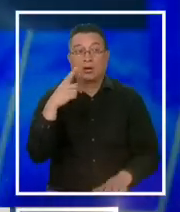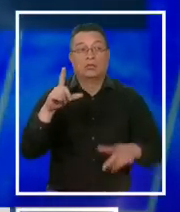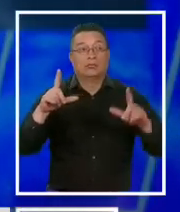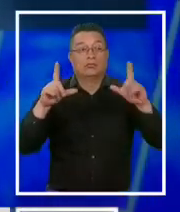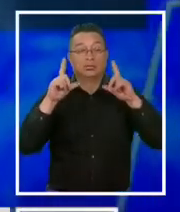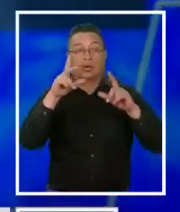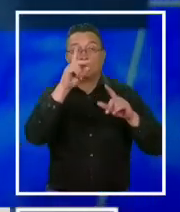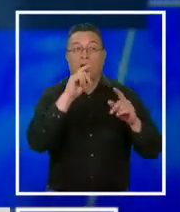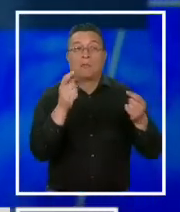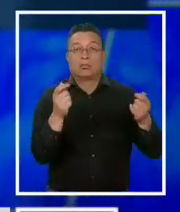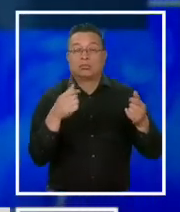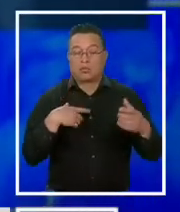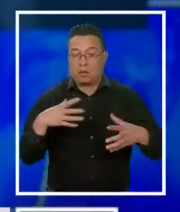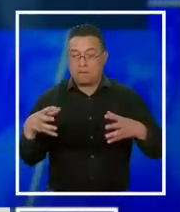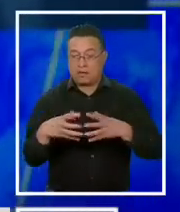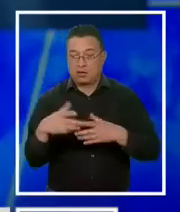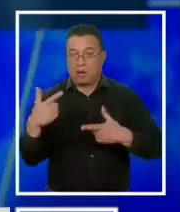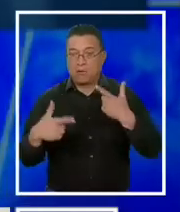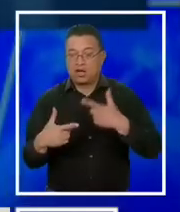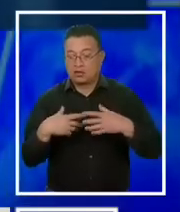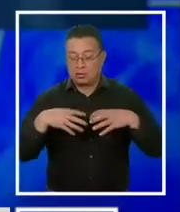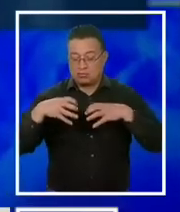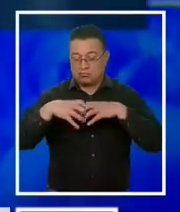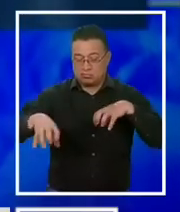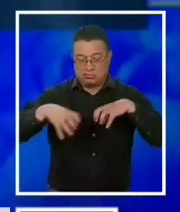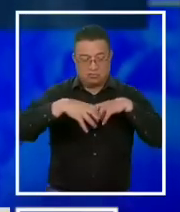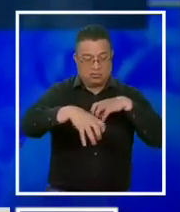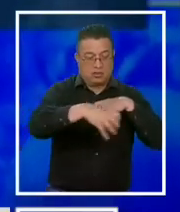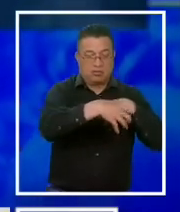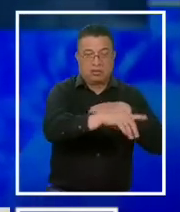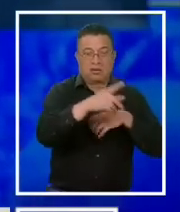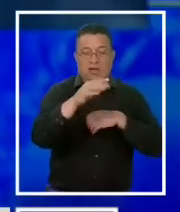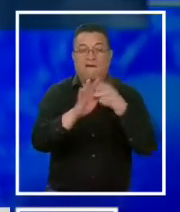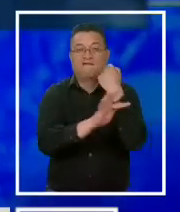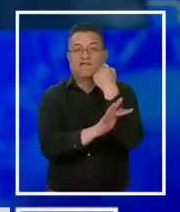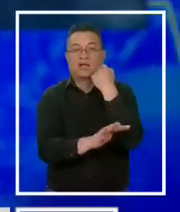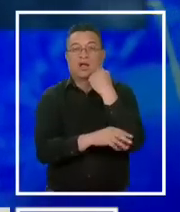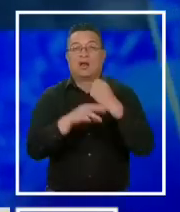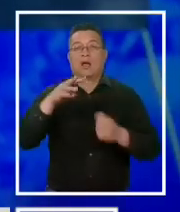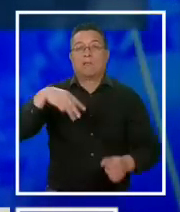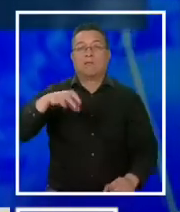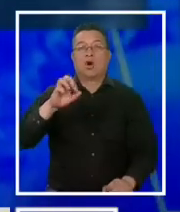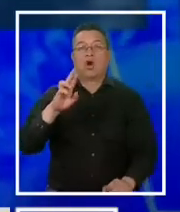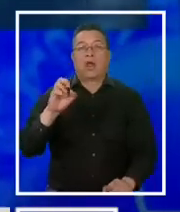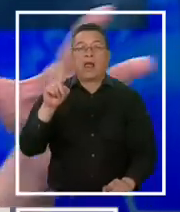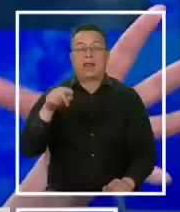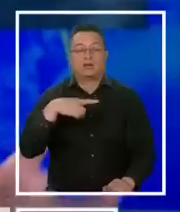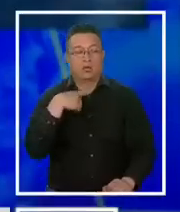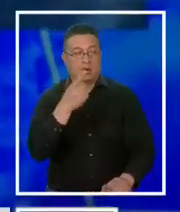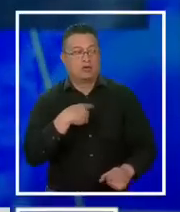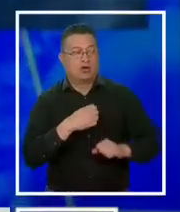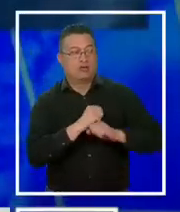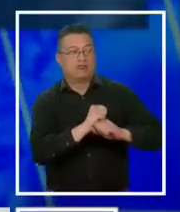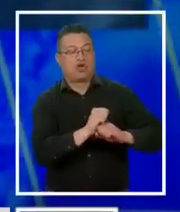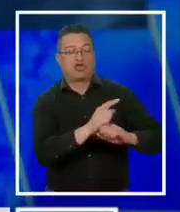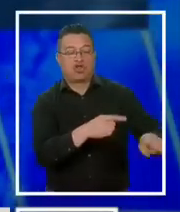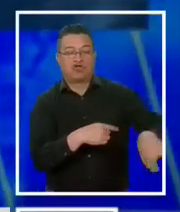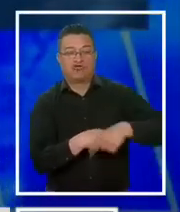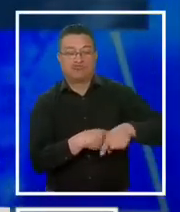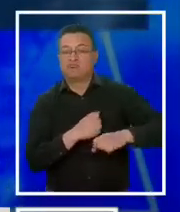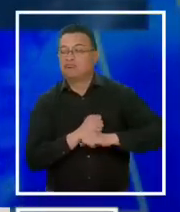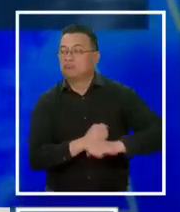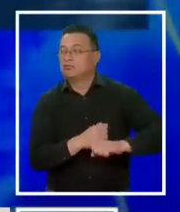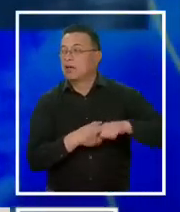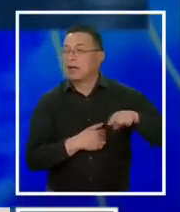un partido político con facciones internas donde al parecer el fiscal era el fiscal del grupo no alineado con el poder